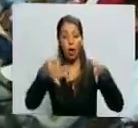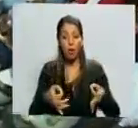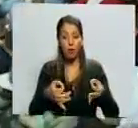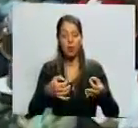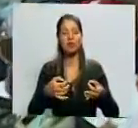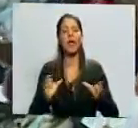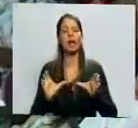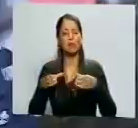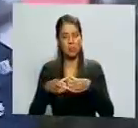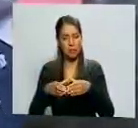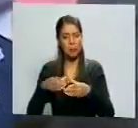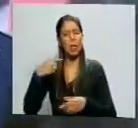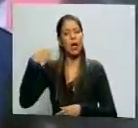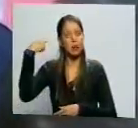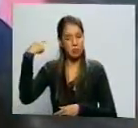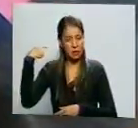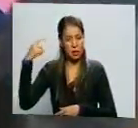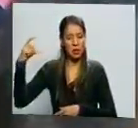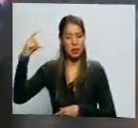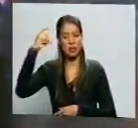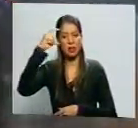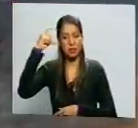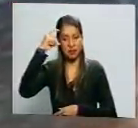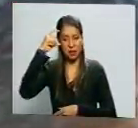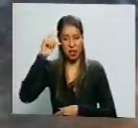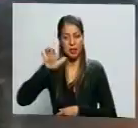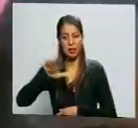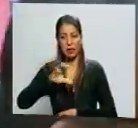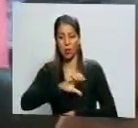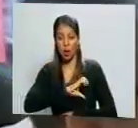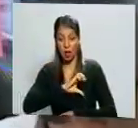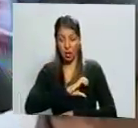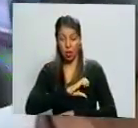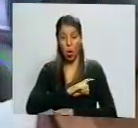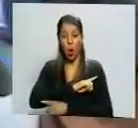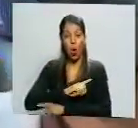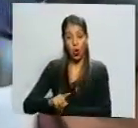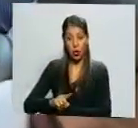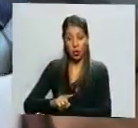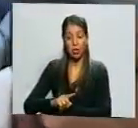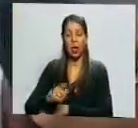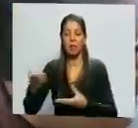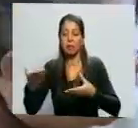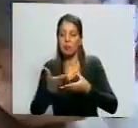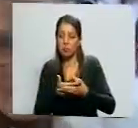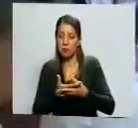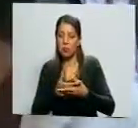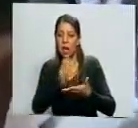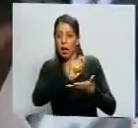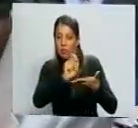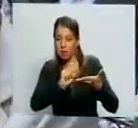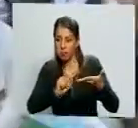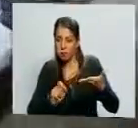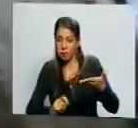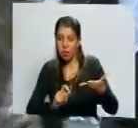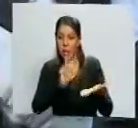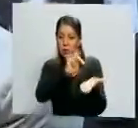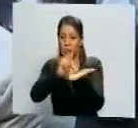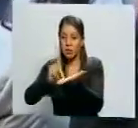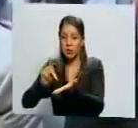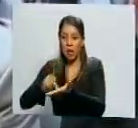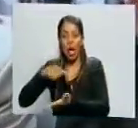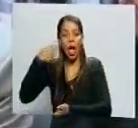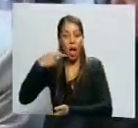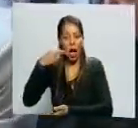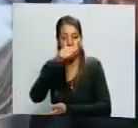lo acontecido en el hemiciclo protocolar del Palacio Federal Legislativo, se ordena anexar a la misma la intervención de todas y todos los constituyentes